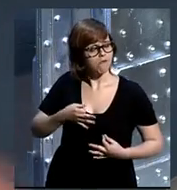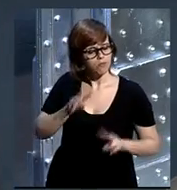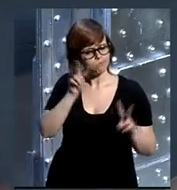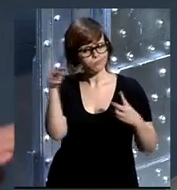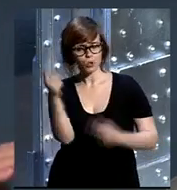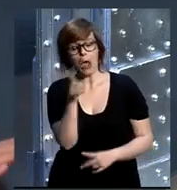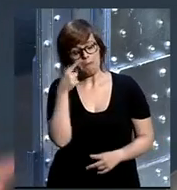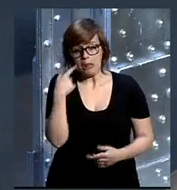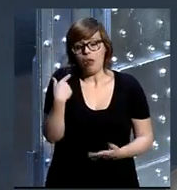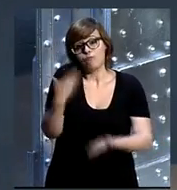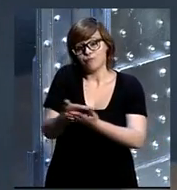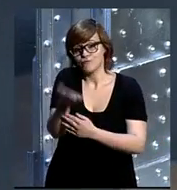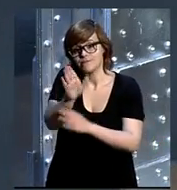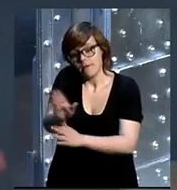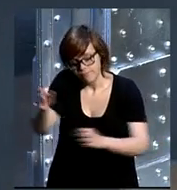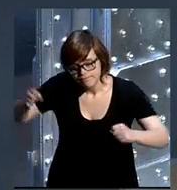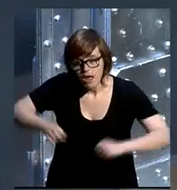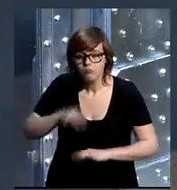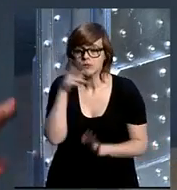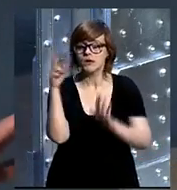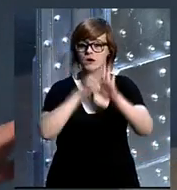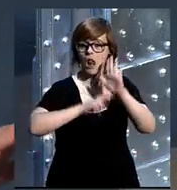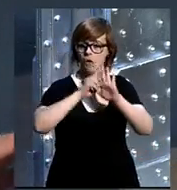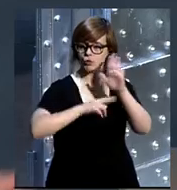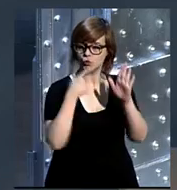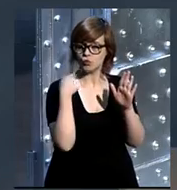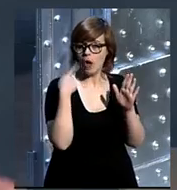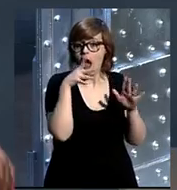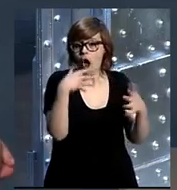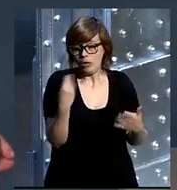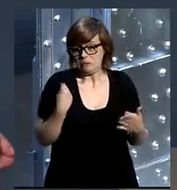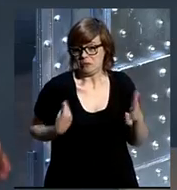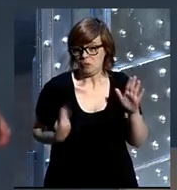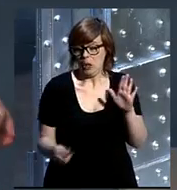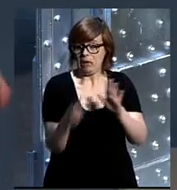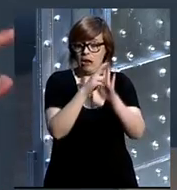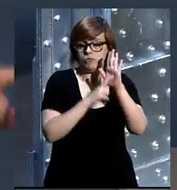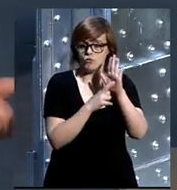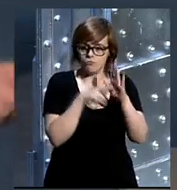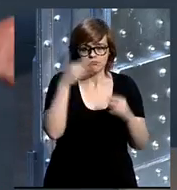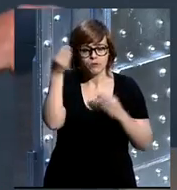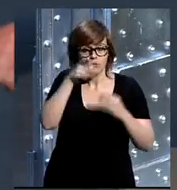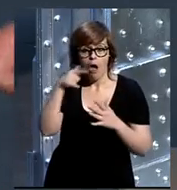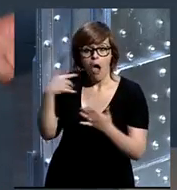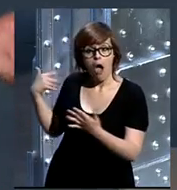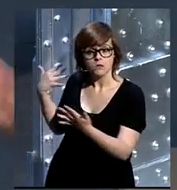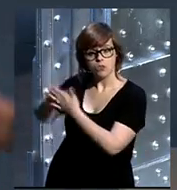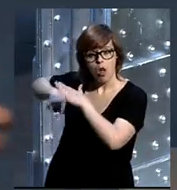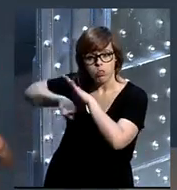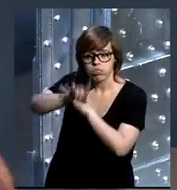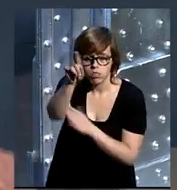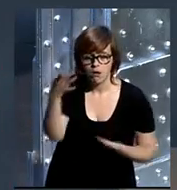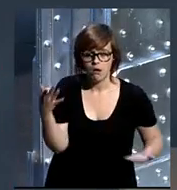que proponerla. Hombre, si el reglamento sale como está ahora mismo, creo que es un avance espectacular desde el punto de